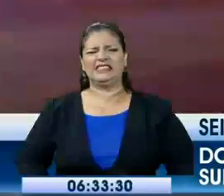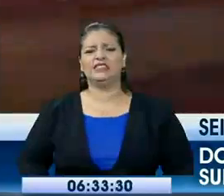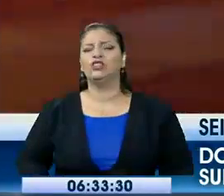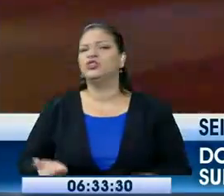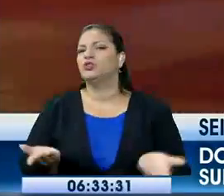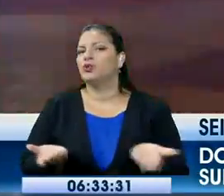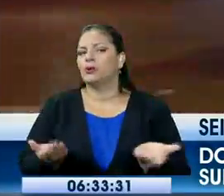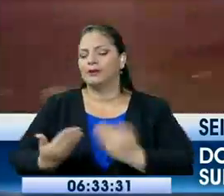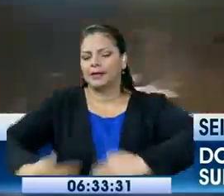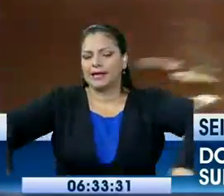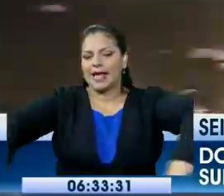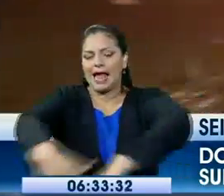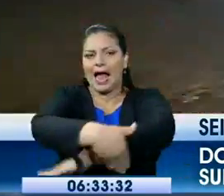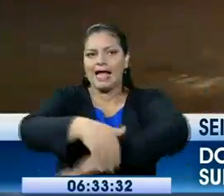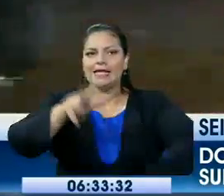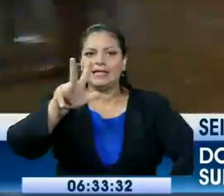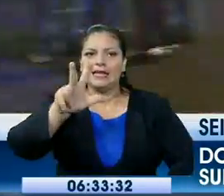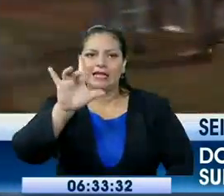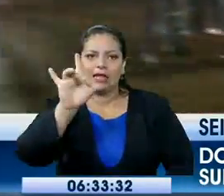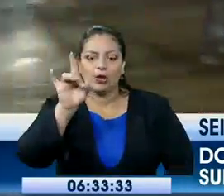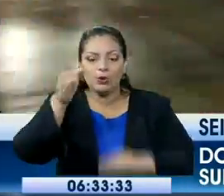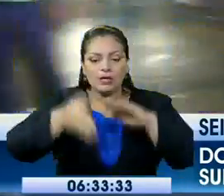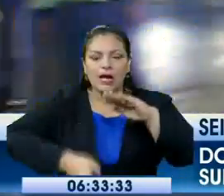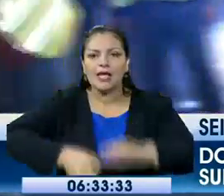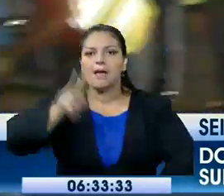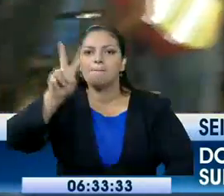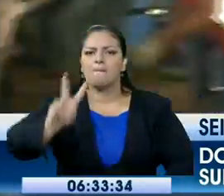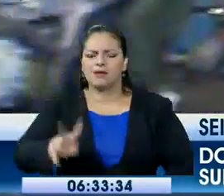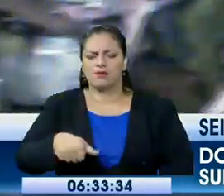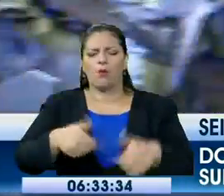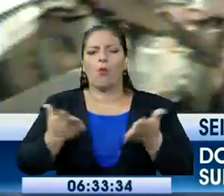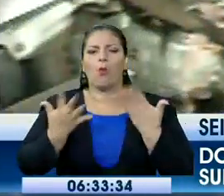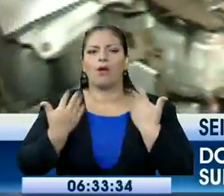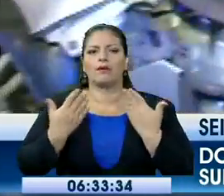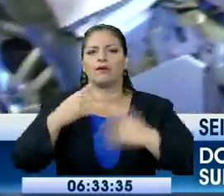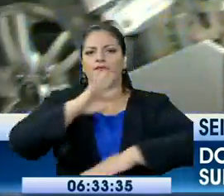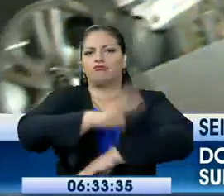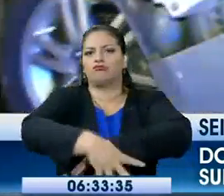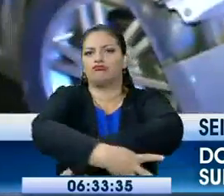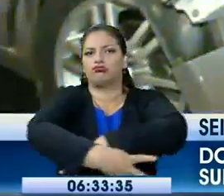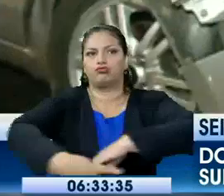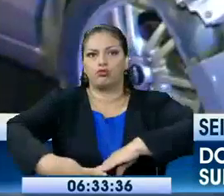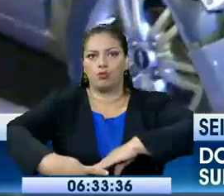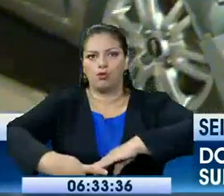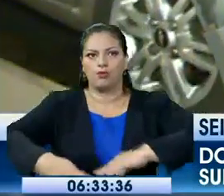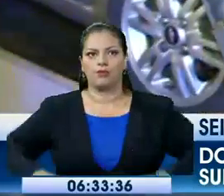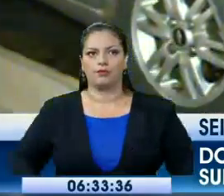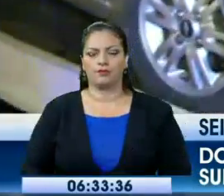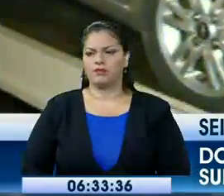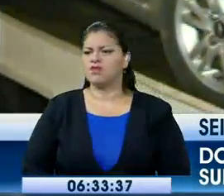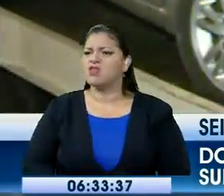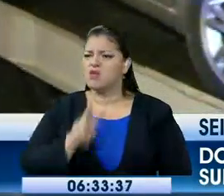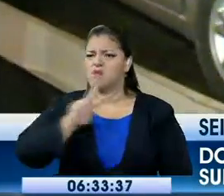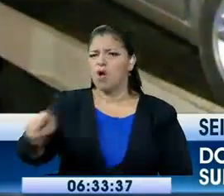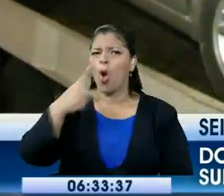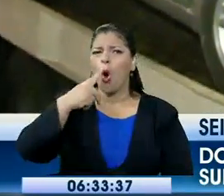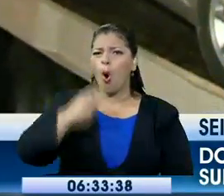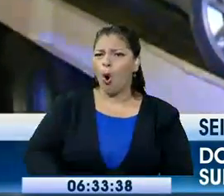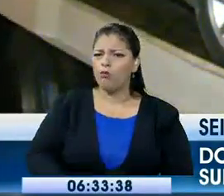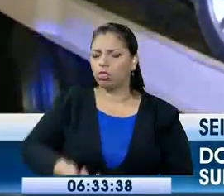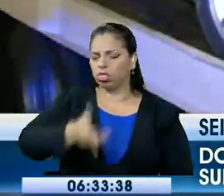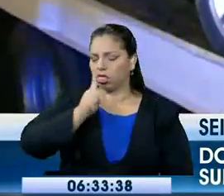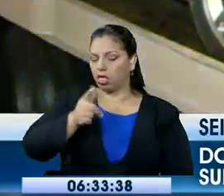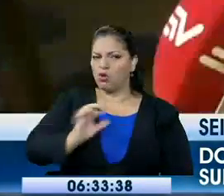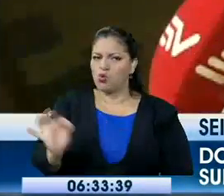calles 38 y Venezuela, al suroeste de Guayaquil. Iba entrando bien borracho y marihuanado y voy chocando un poco el